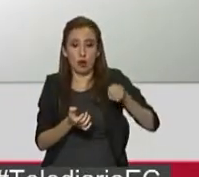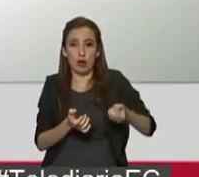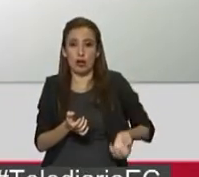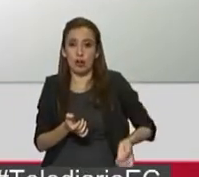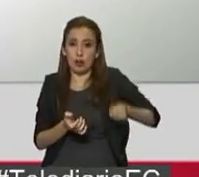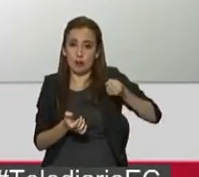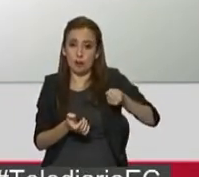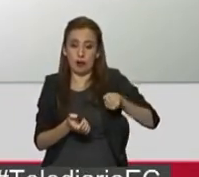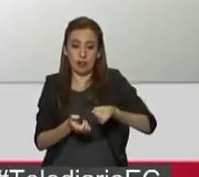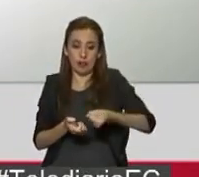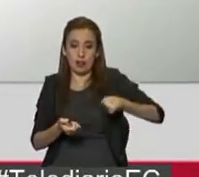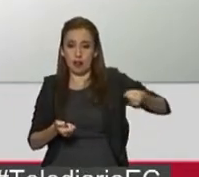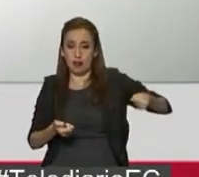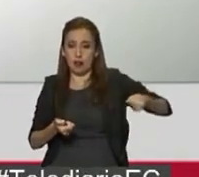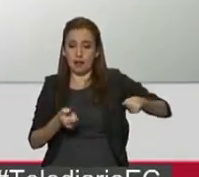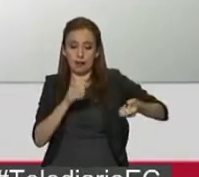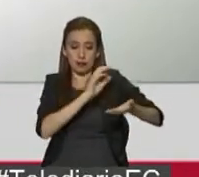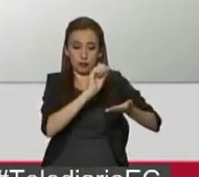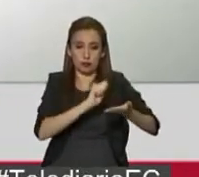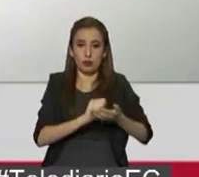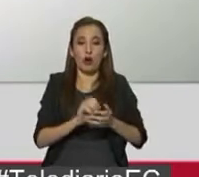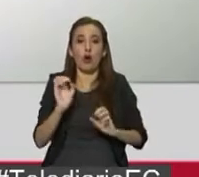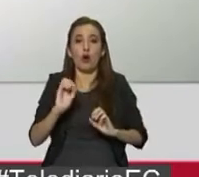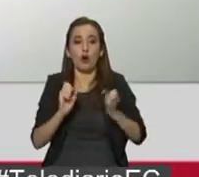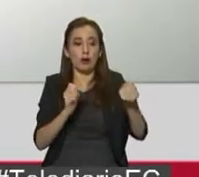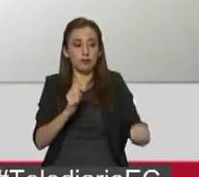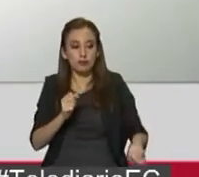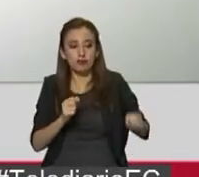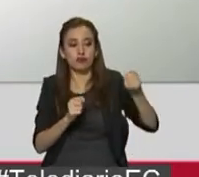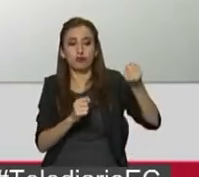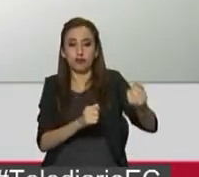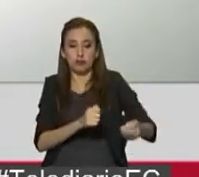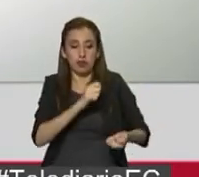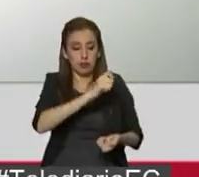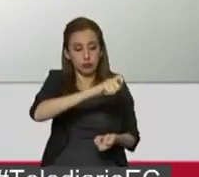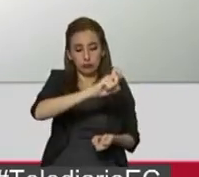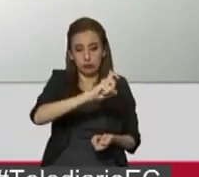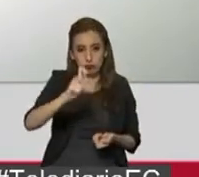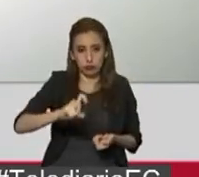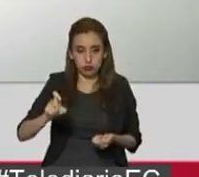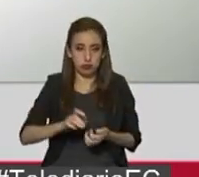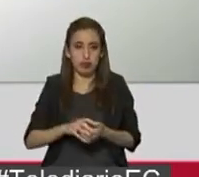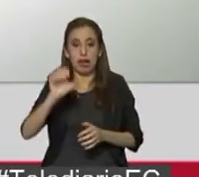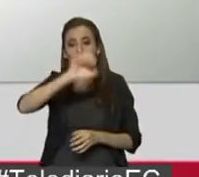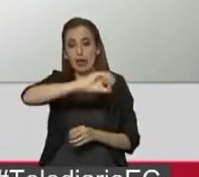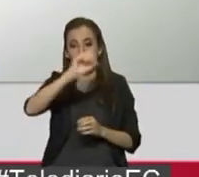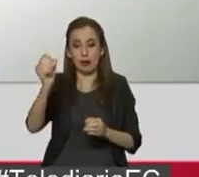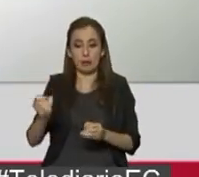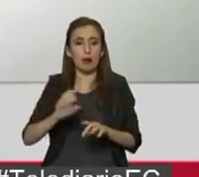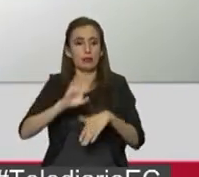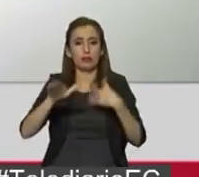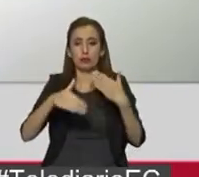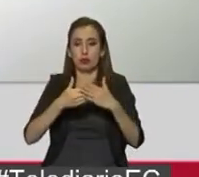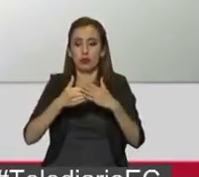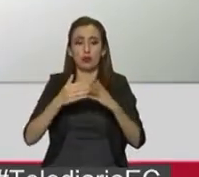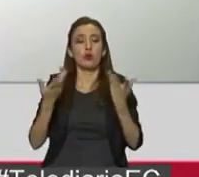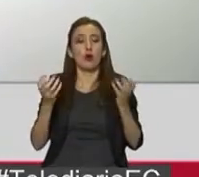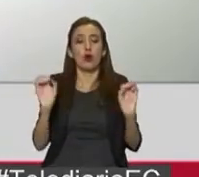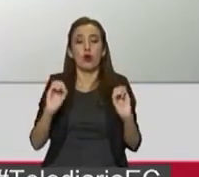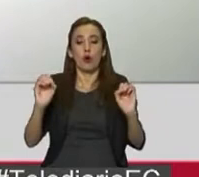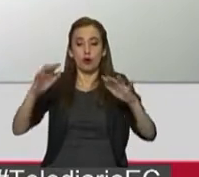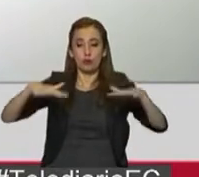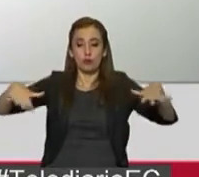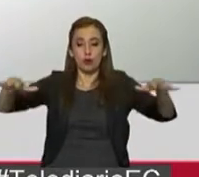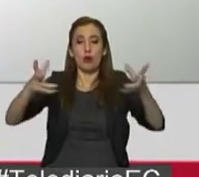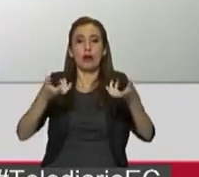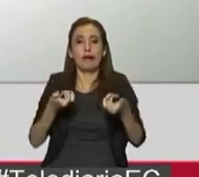puertas, los botones de abrir y cerrar los vidrios, el volante, como les decía, las perillas del aire